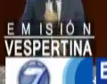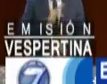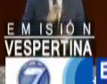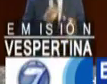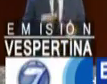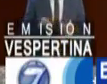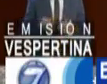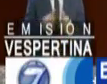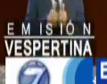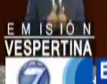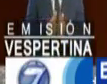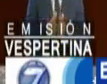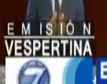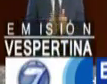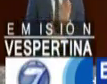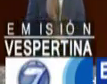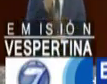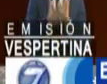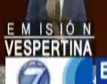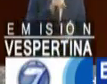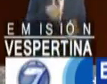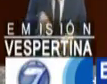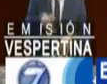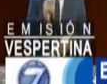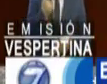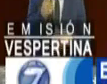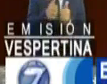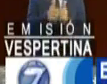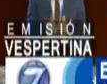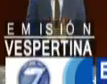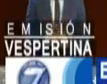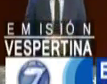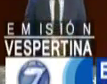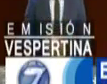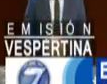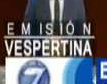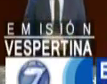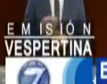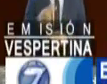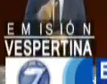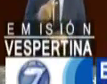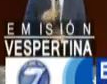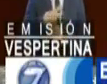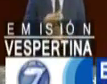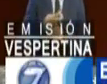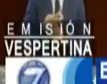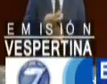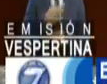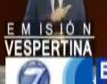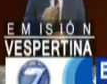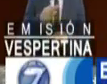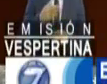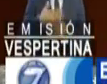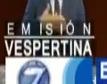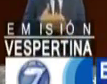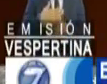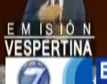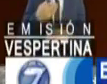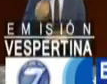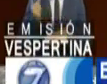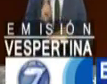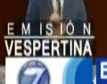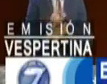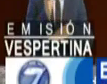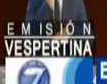Aprovecho esta gran oportunidad que ustedes tan gentilmente me han brindado a instar a este honorable Senado para